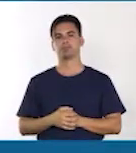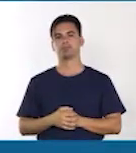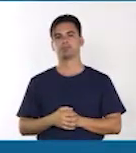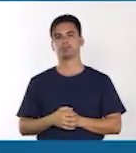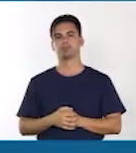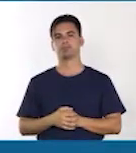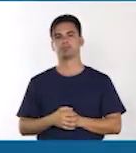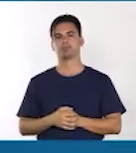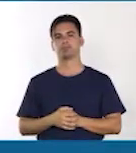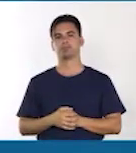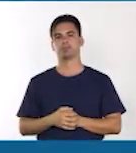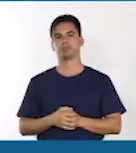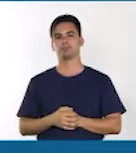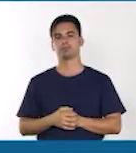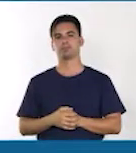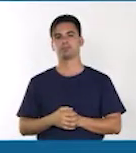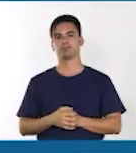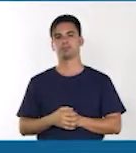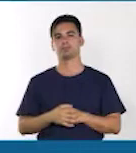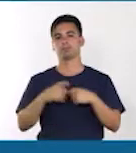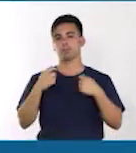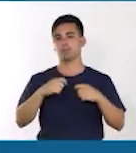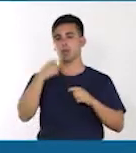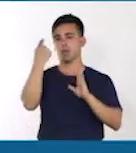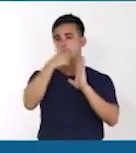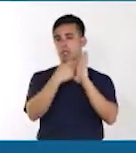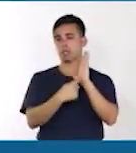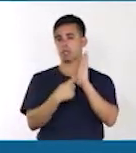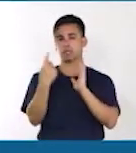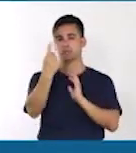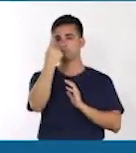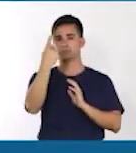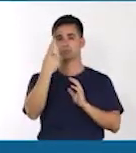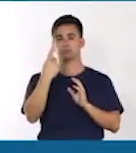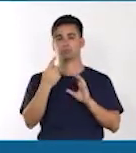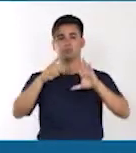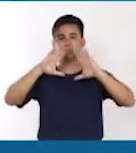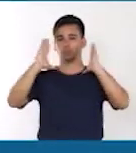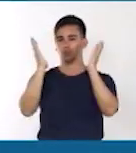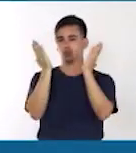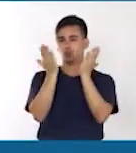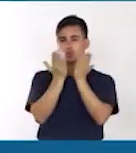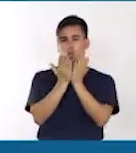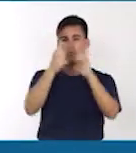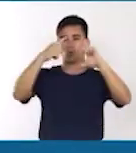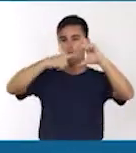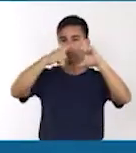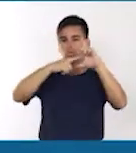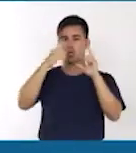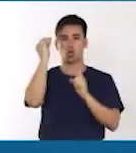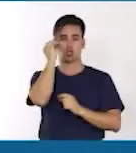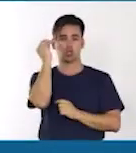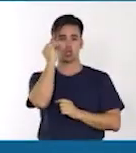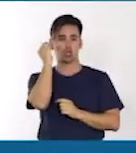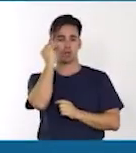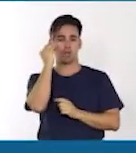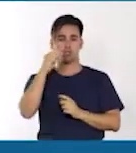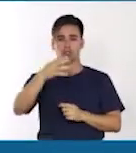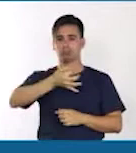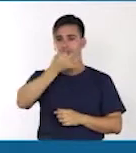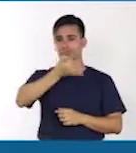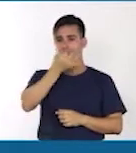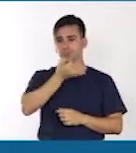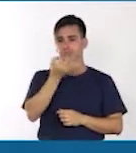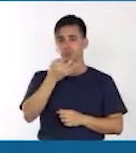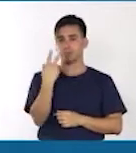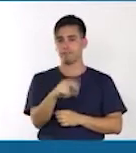Un seminario integrador debe integrar todos los conocimientos teóricos y prácticos que el estudiante haya sido capaz de